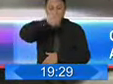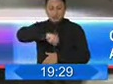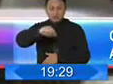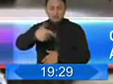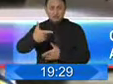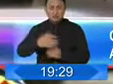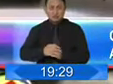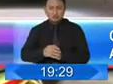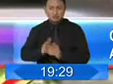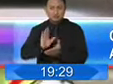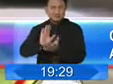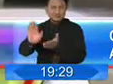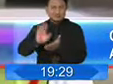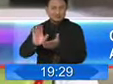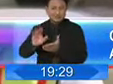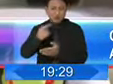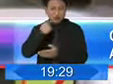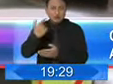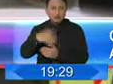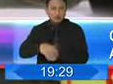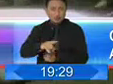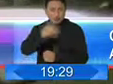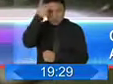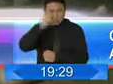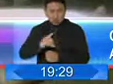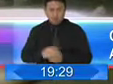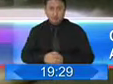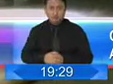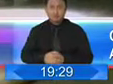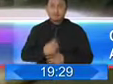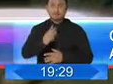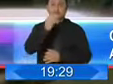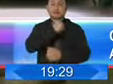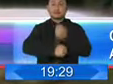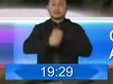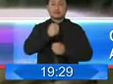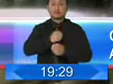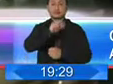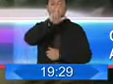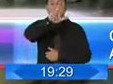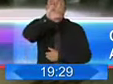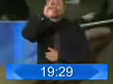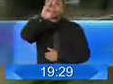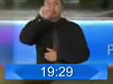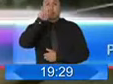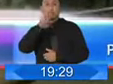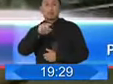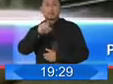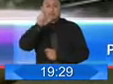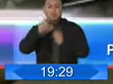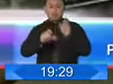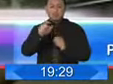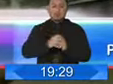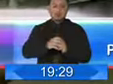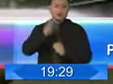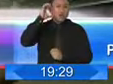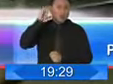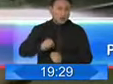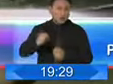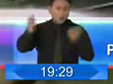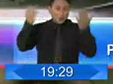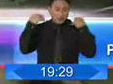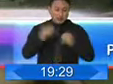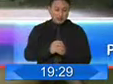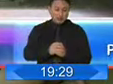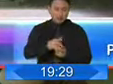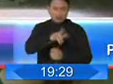de rechazo, manifestarse respecto a esta situación. El año anterior viajaron 36.000 personas en la ruta Cuenca-Guayaquil y de esa ruta